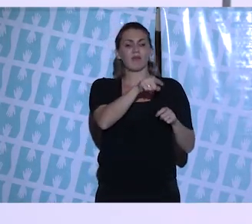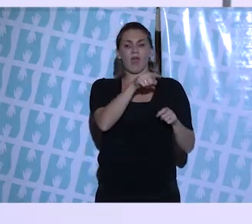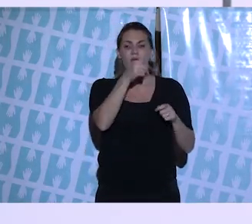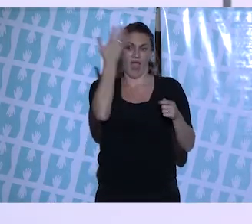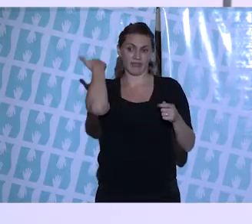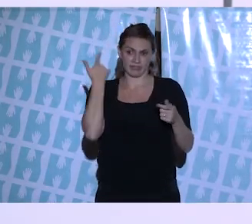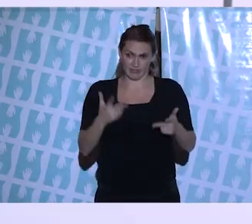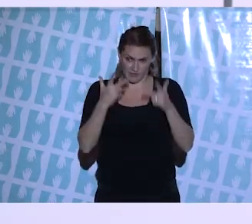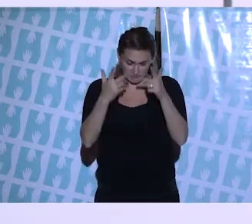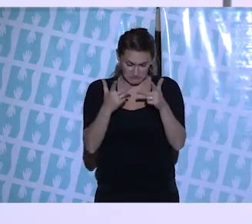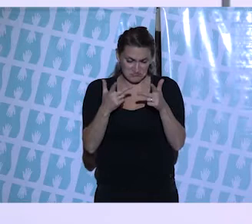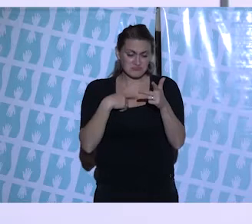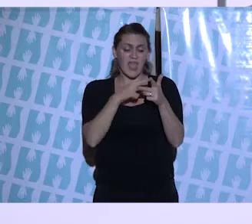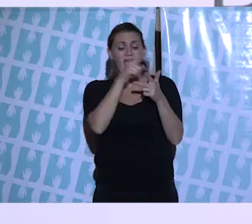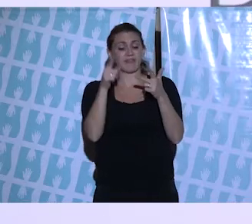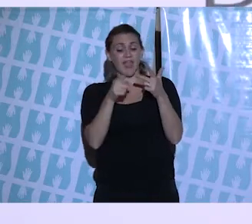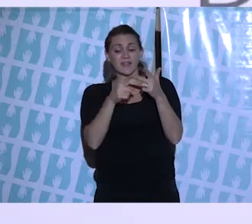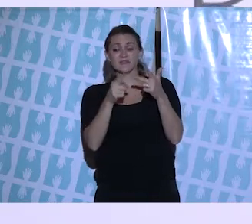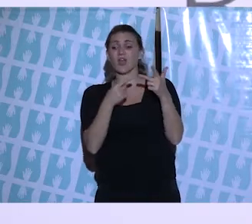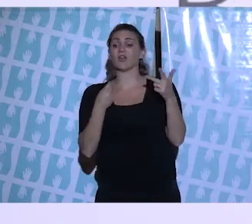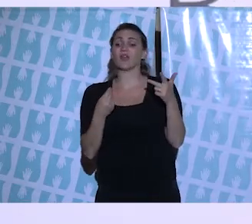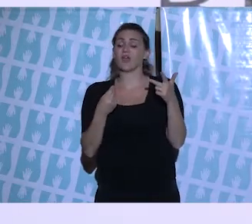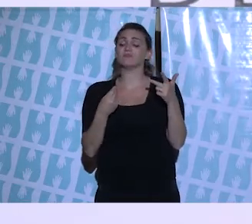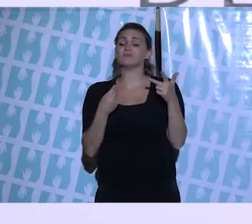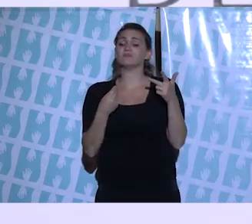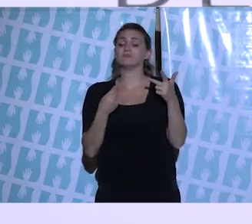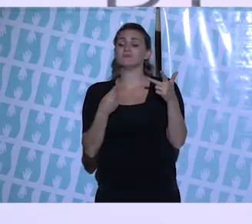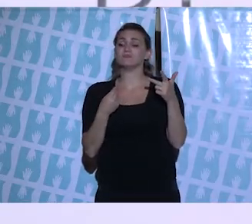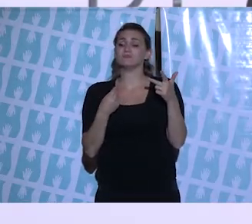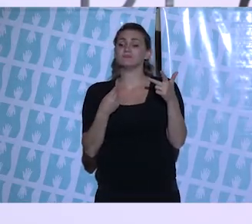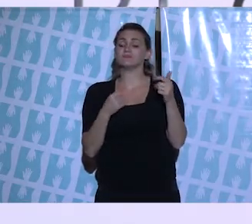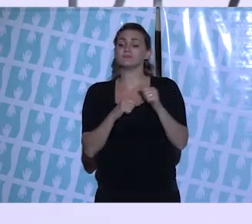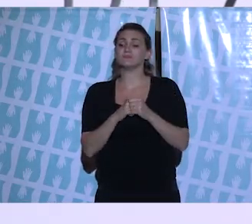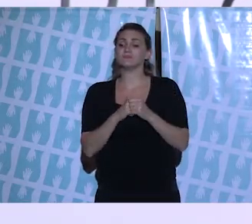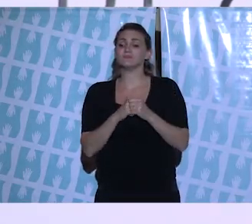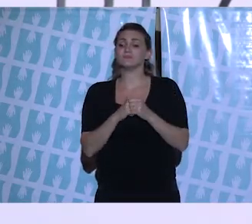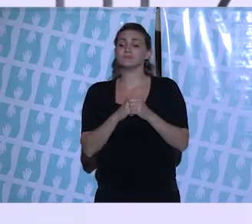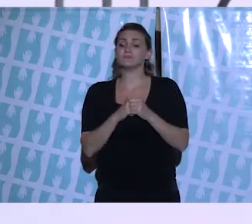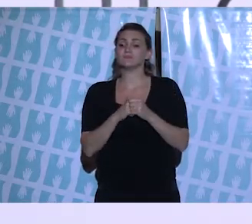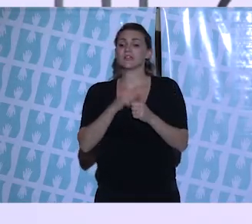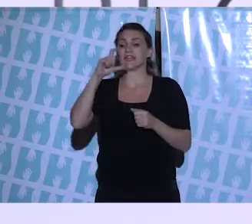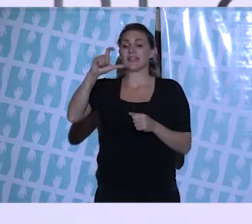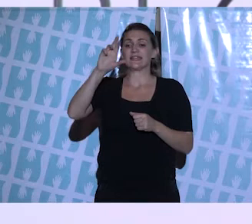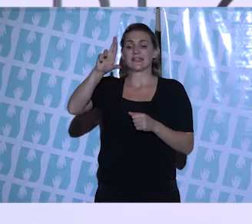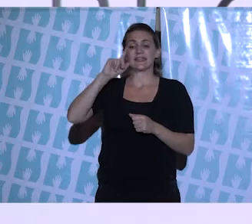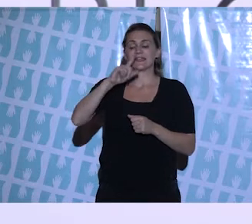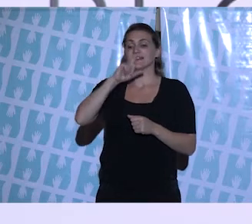el tercer elemento son los que se llaman criterios de apoyo.